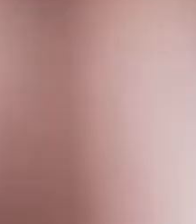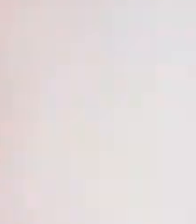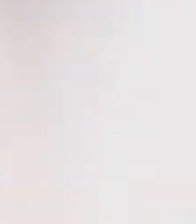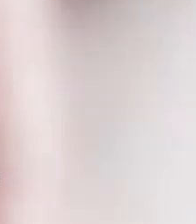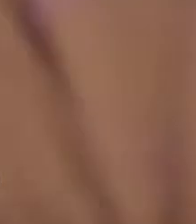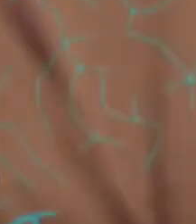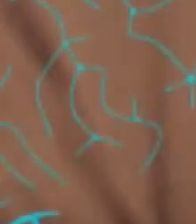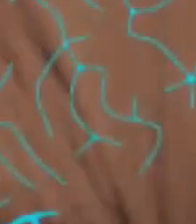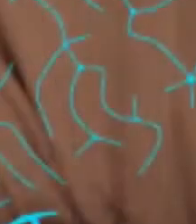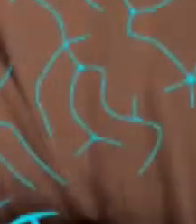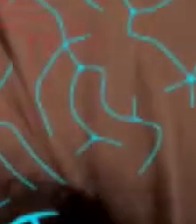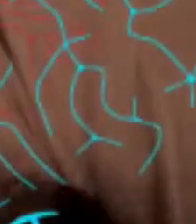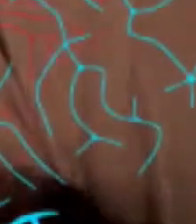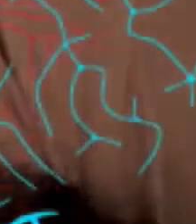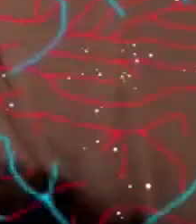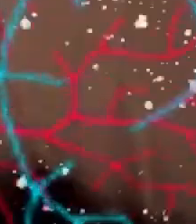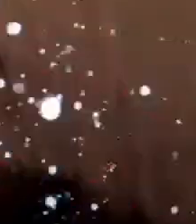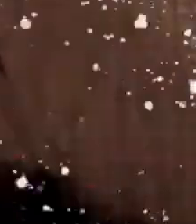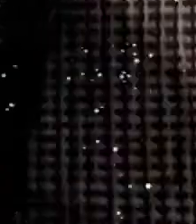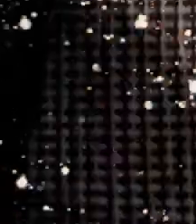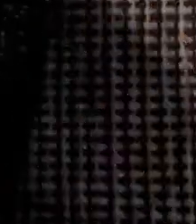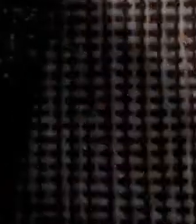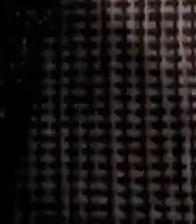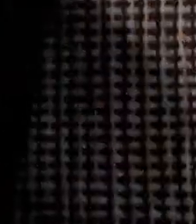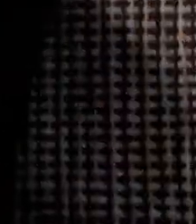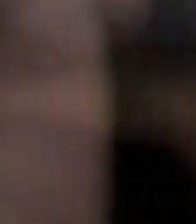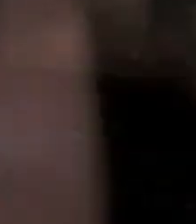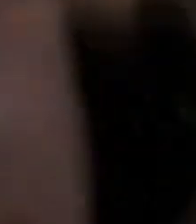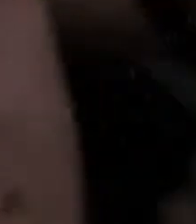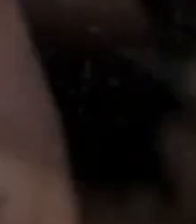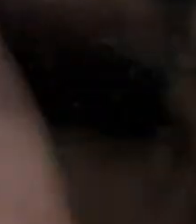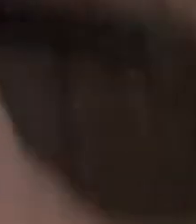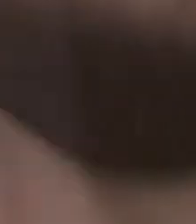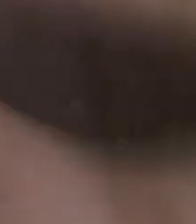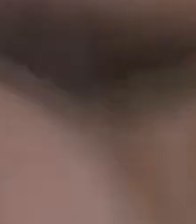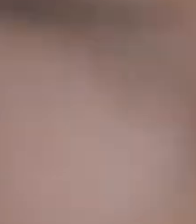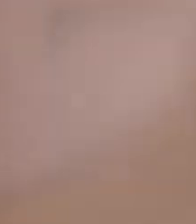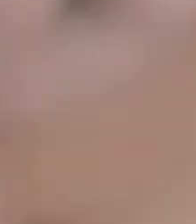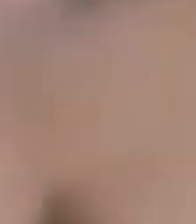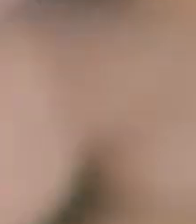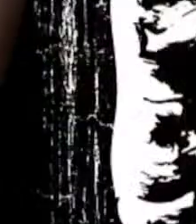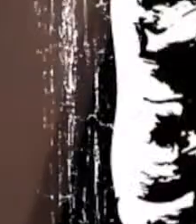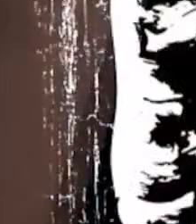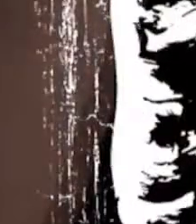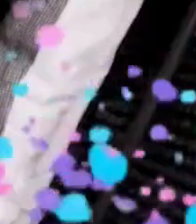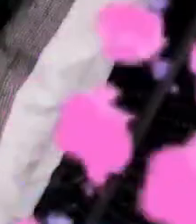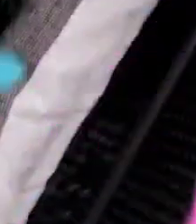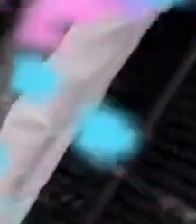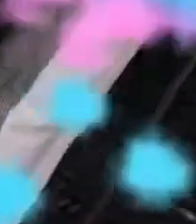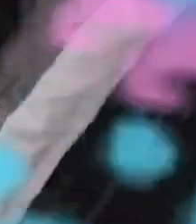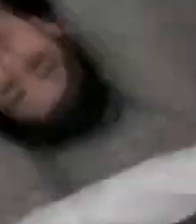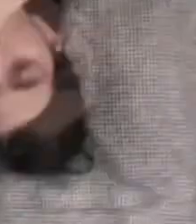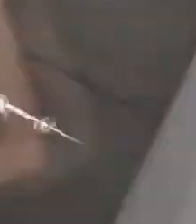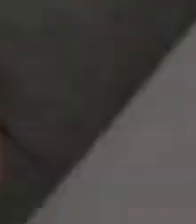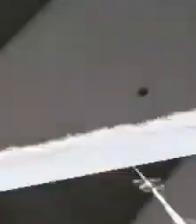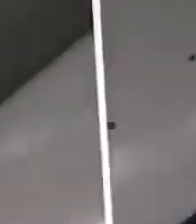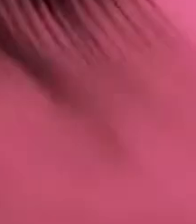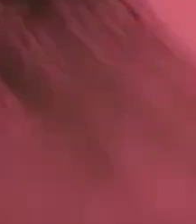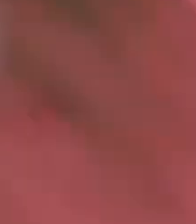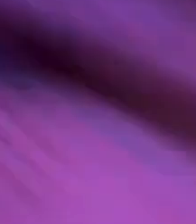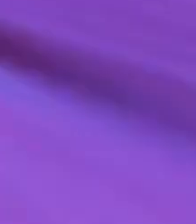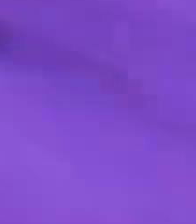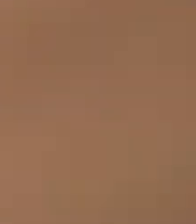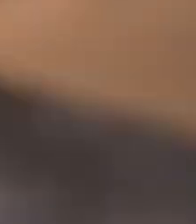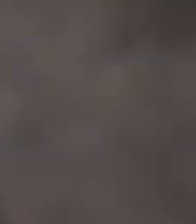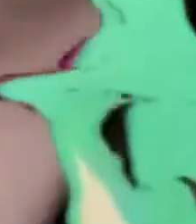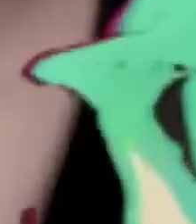temperatura corporal y se acelera tu corazón y presión arterial. Dañan tu cerebro y matan tus neuronas. Pierdes la memoria y la capacidad